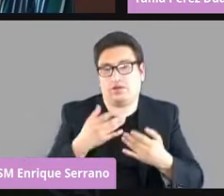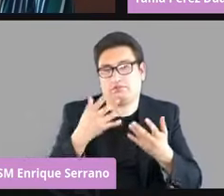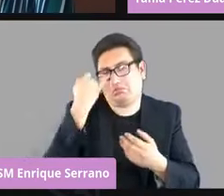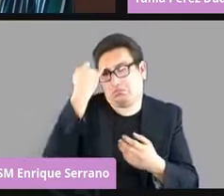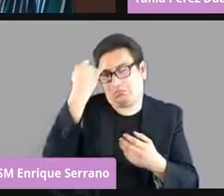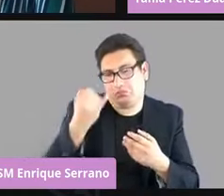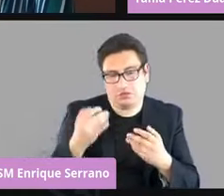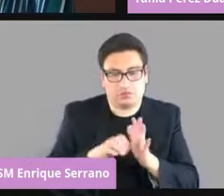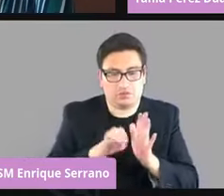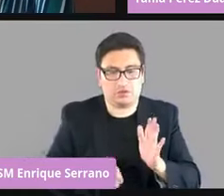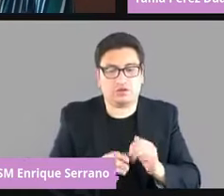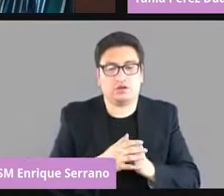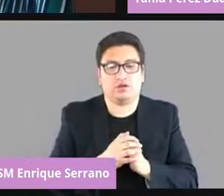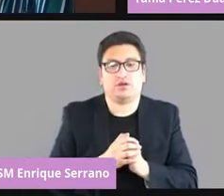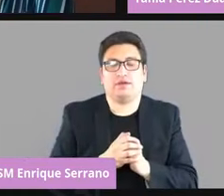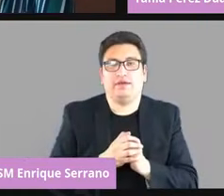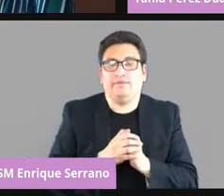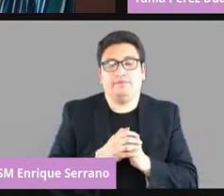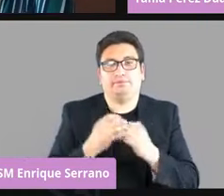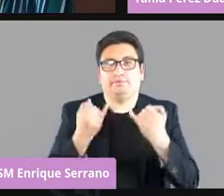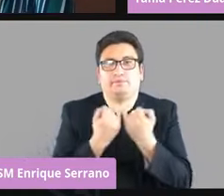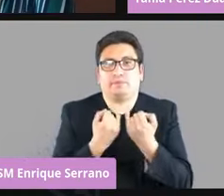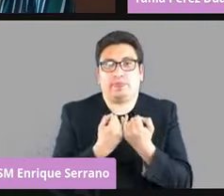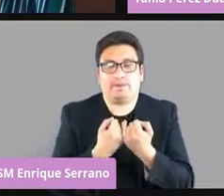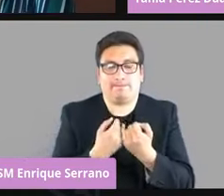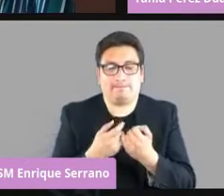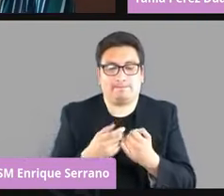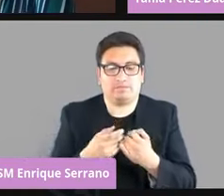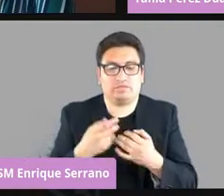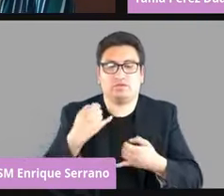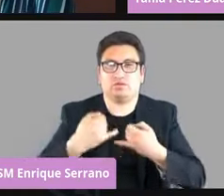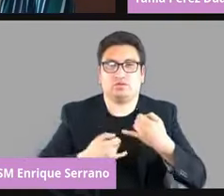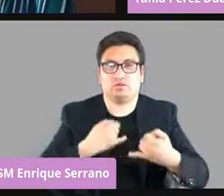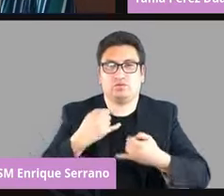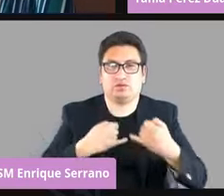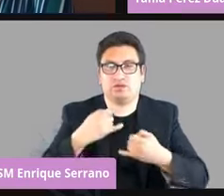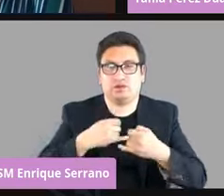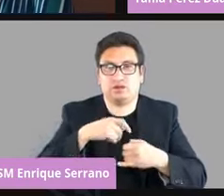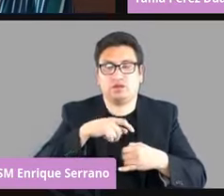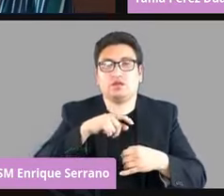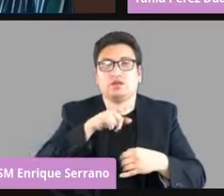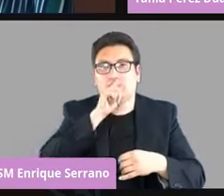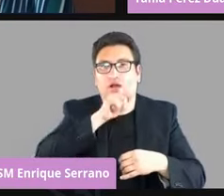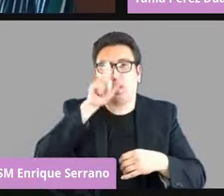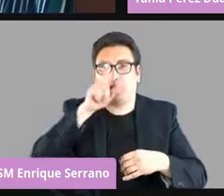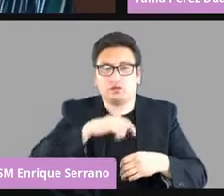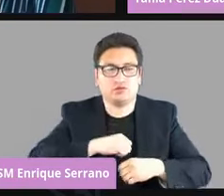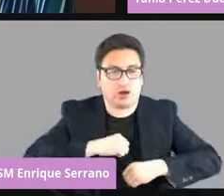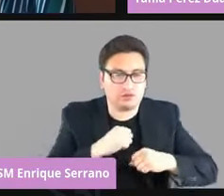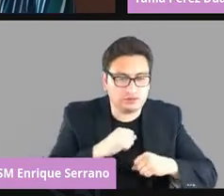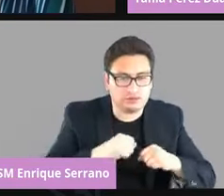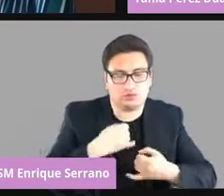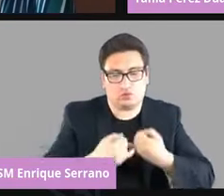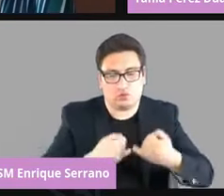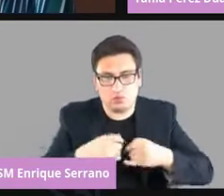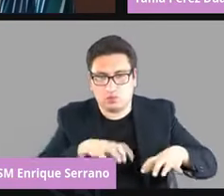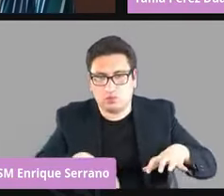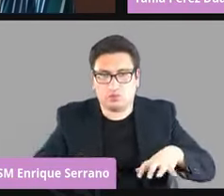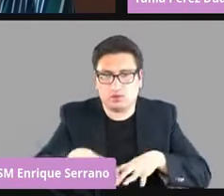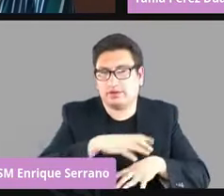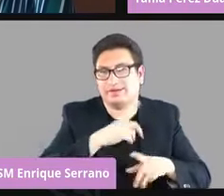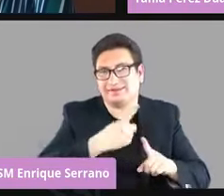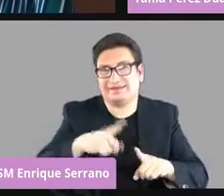como esta parte ¿cómo se llama este juego de gallo-gallina? O sea, de estos, o sea, se puede hacer a